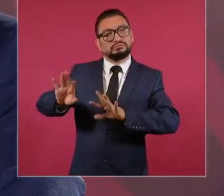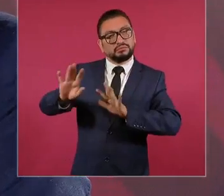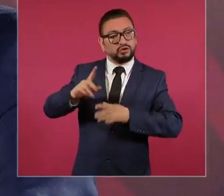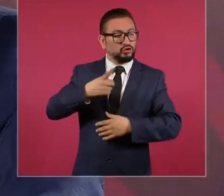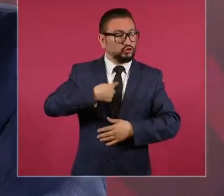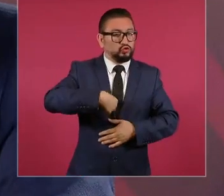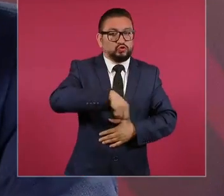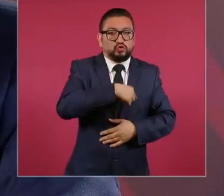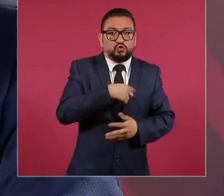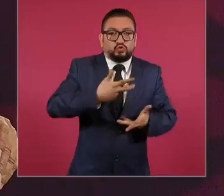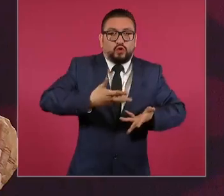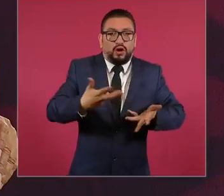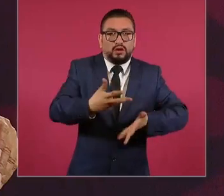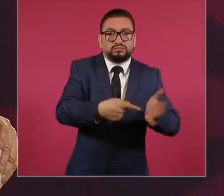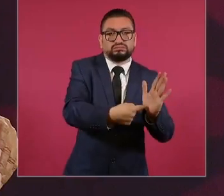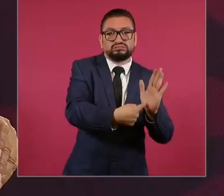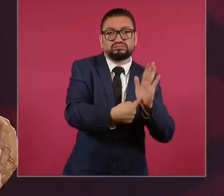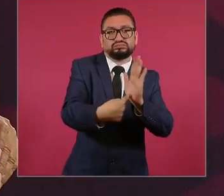aunque